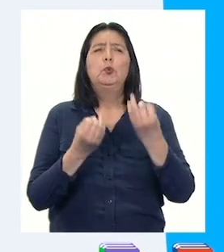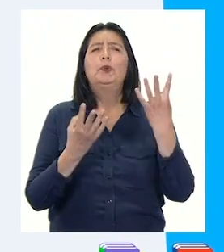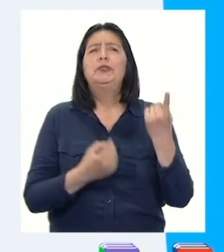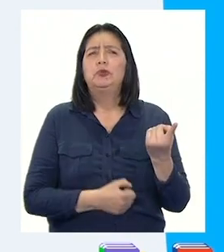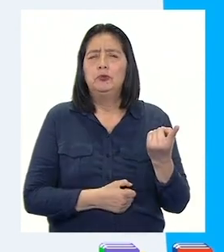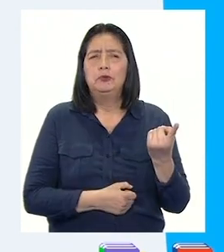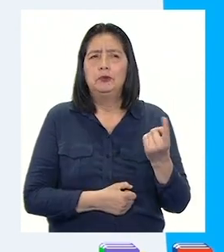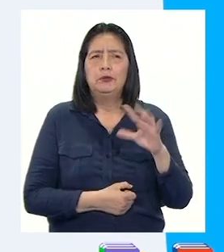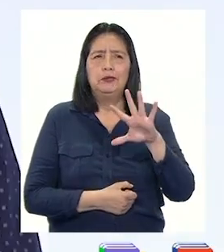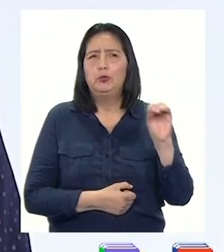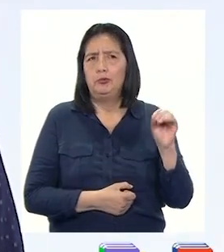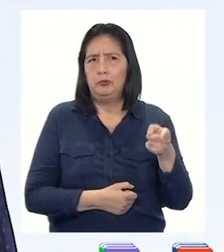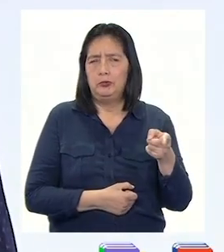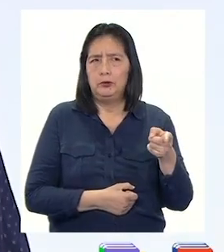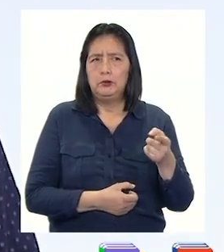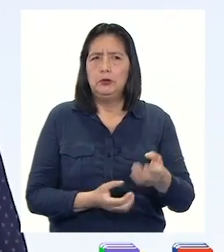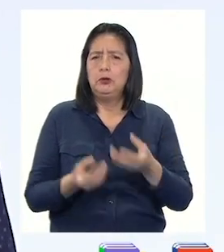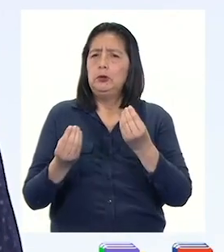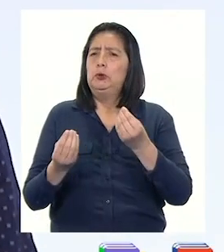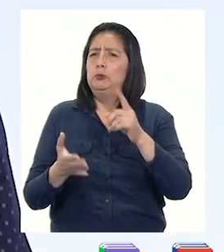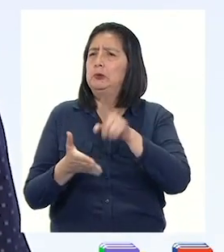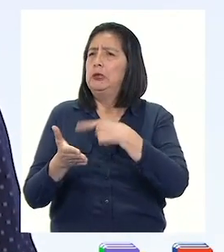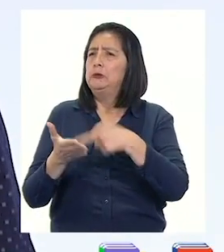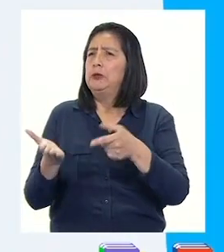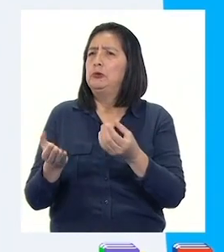vale? 50. ¿Y cómo lo